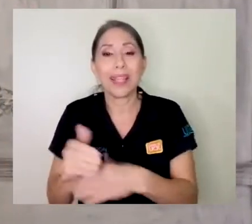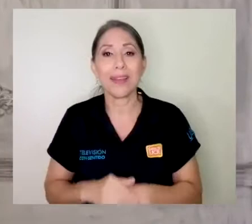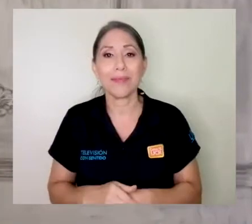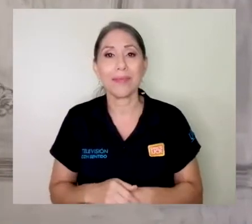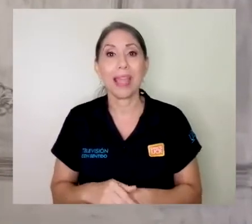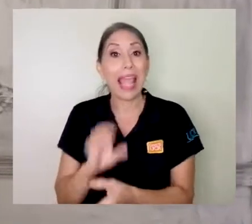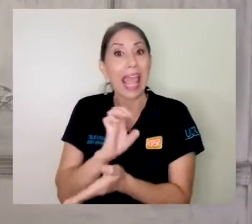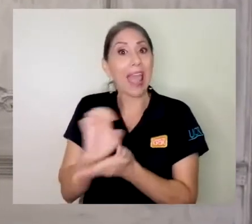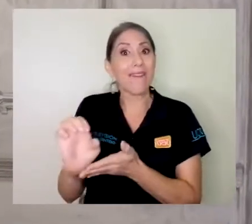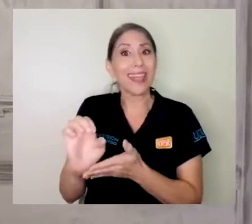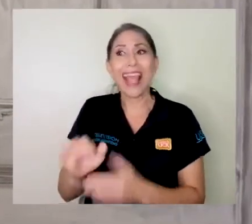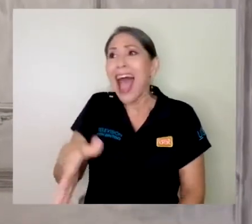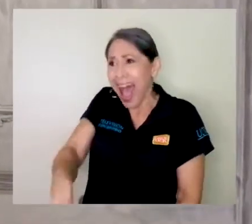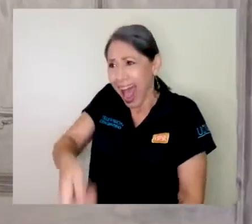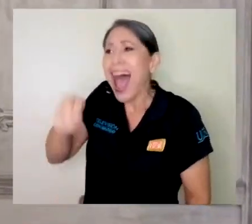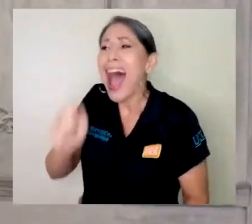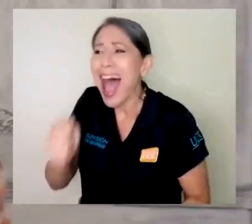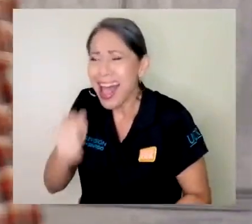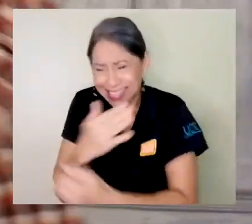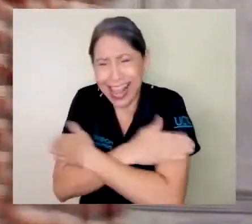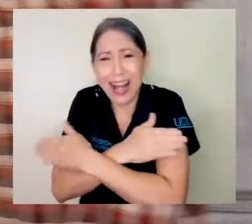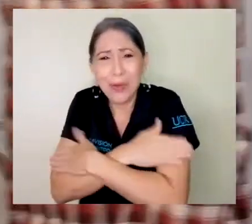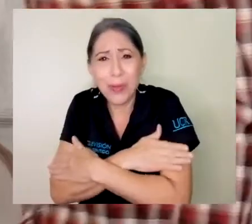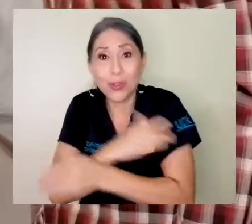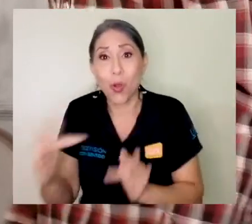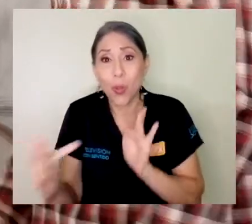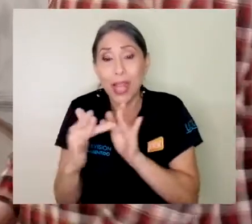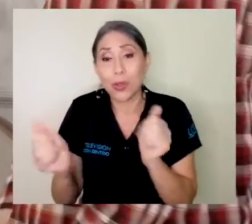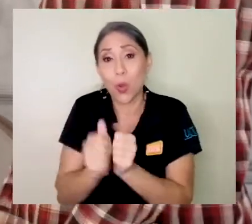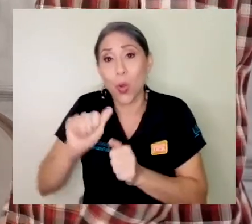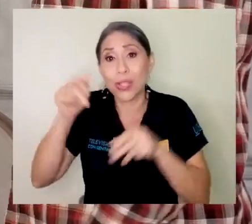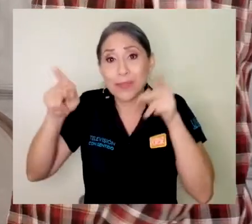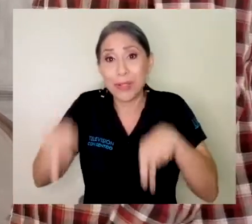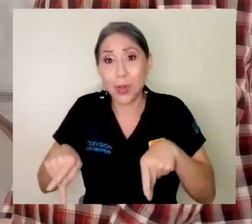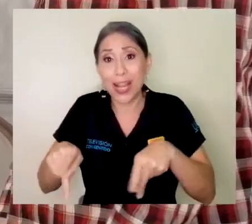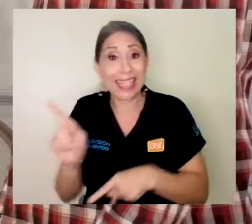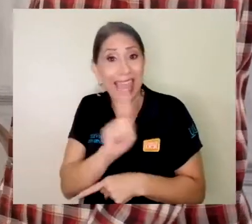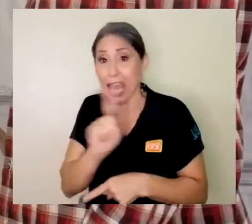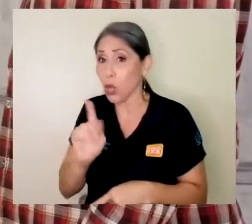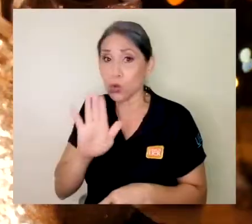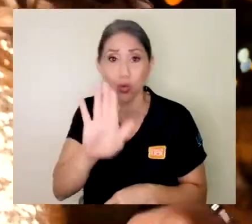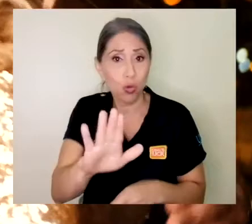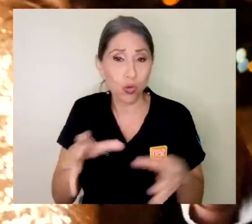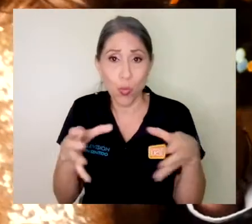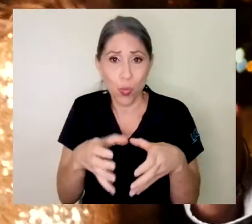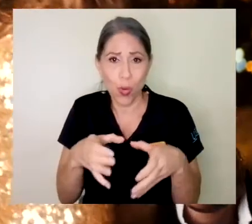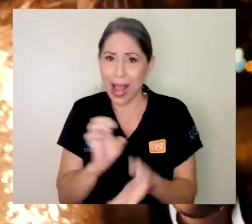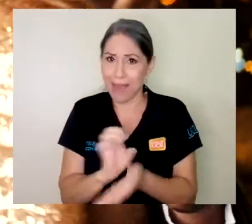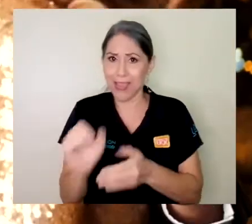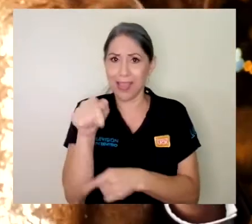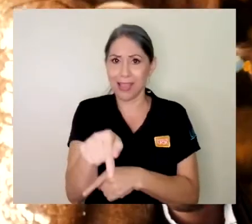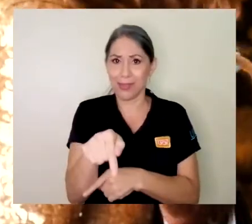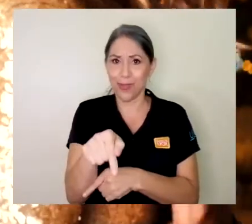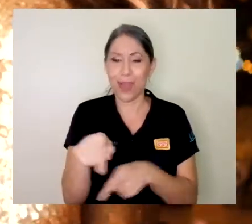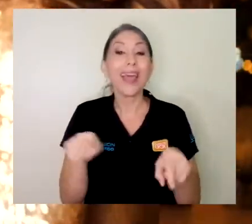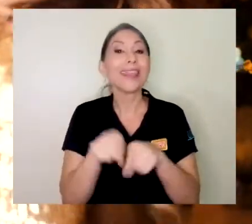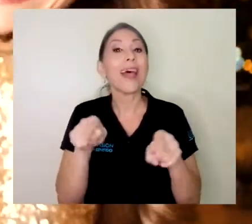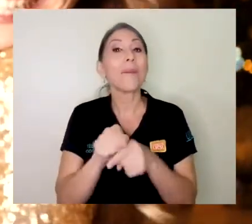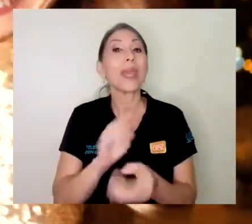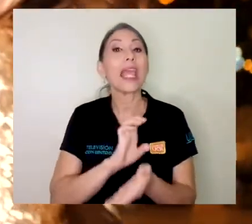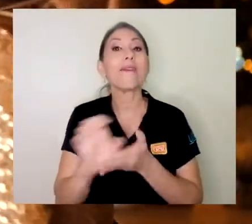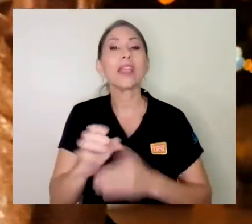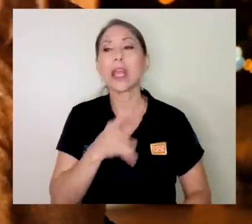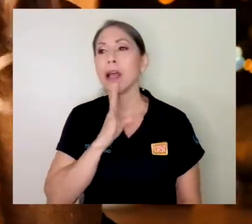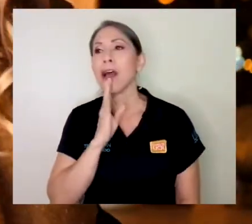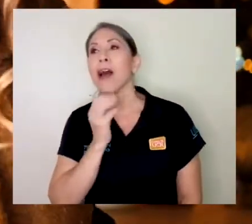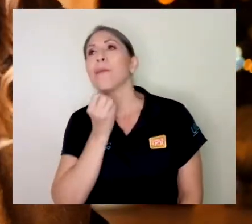Evite los saludos efusivos y el contacto prolongado con otras personas fuera de su burbuja, así como las